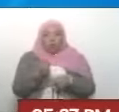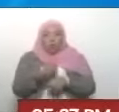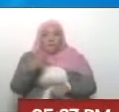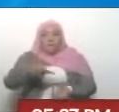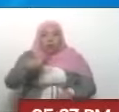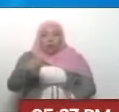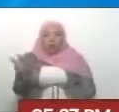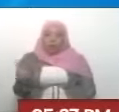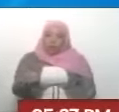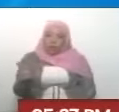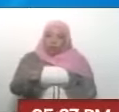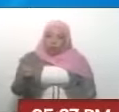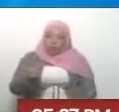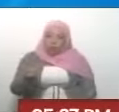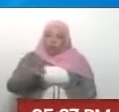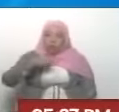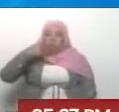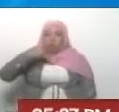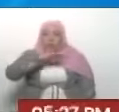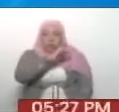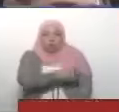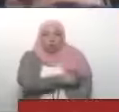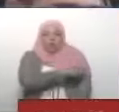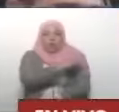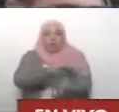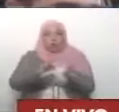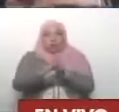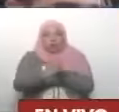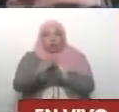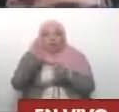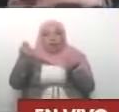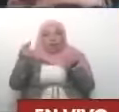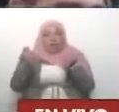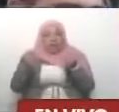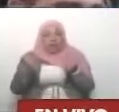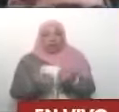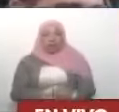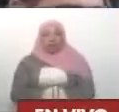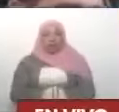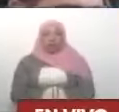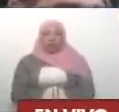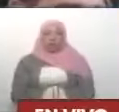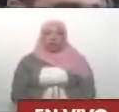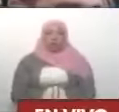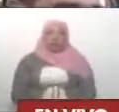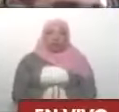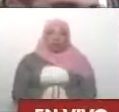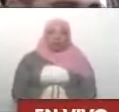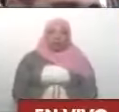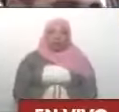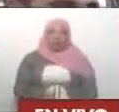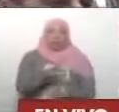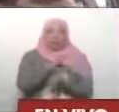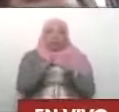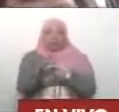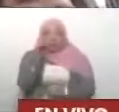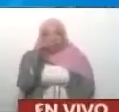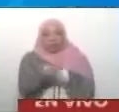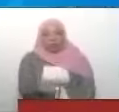de Venezuela. El poder cultural, el poder económico. Tengan todo el poder.